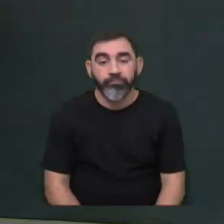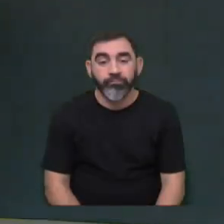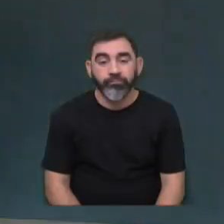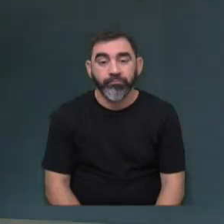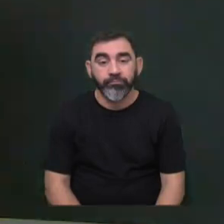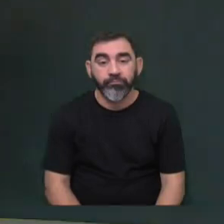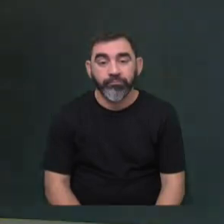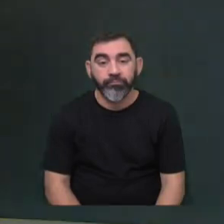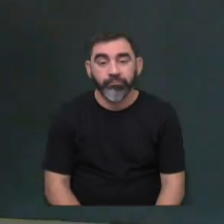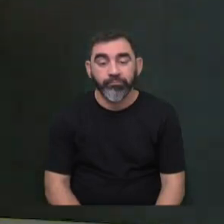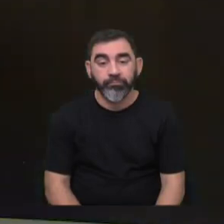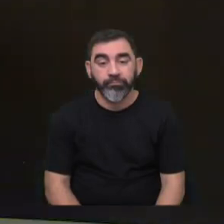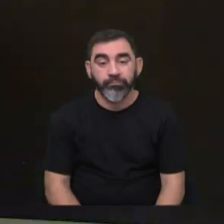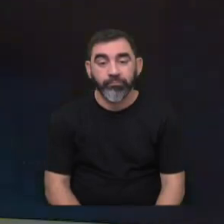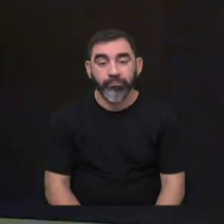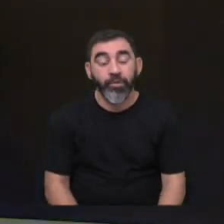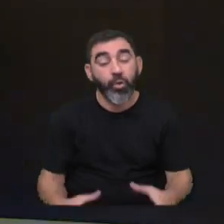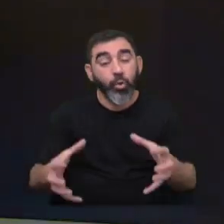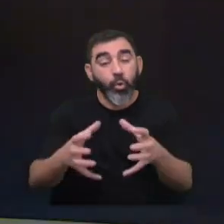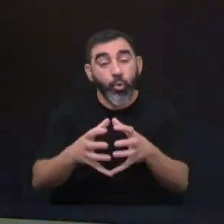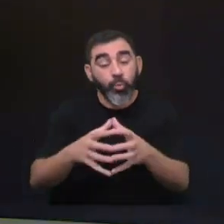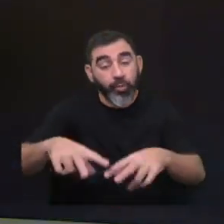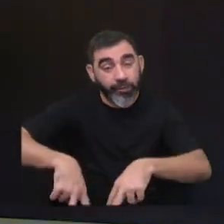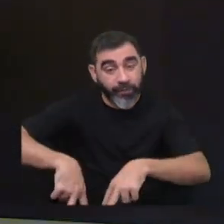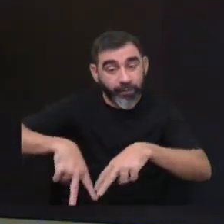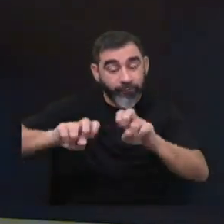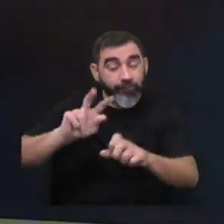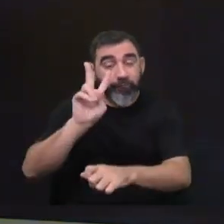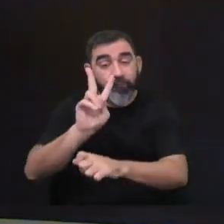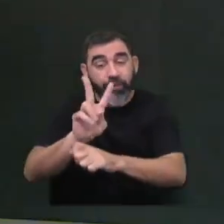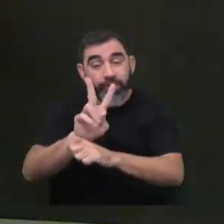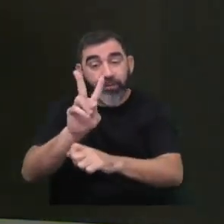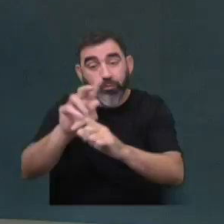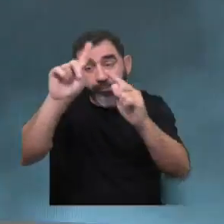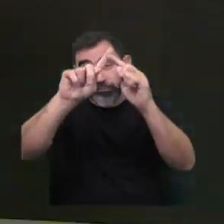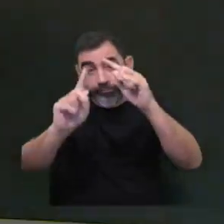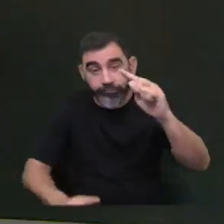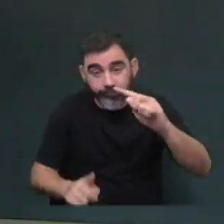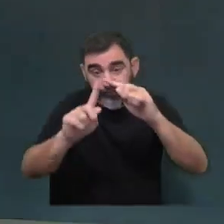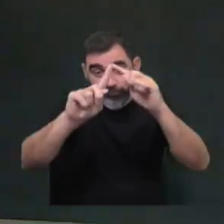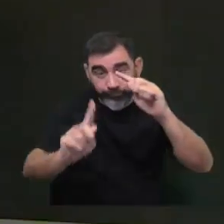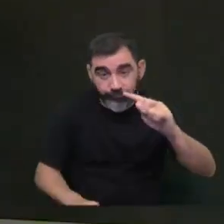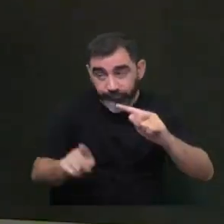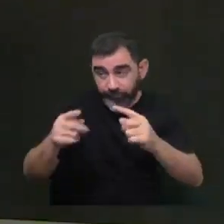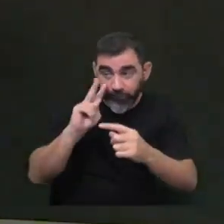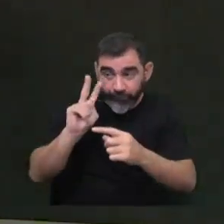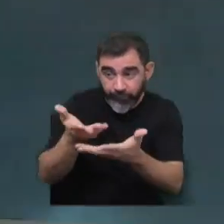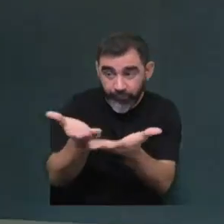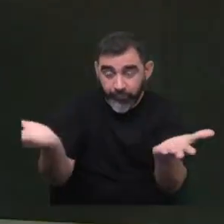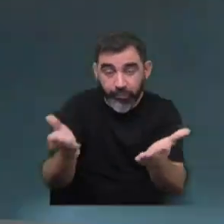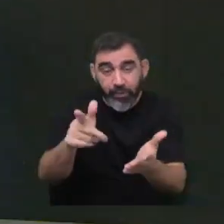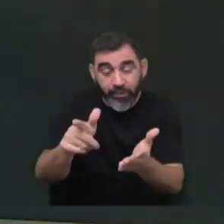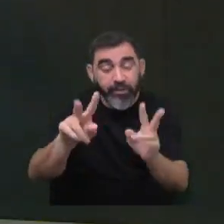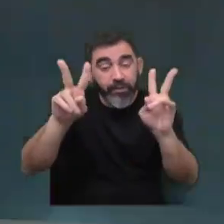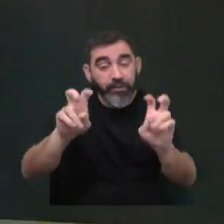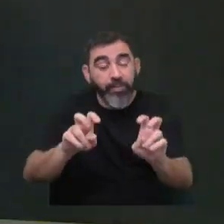Tenemos que destacar que el grupo de estudio de protección contra descargas atmosféricas, esto que estamos viendo que funciona en el